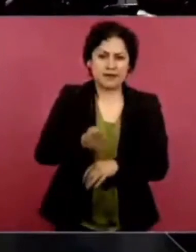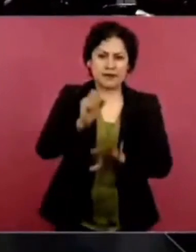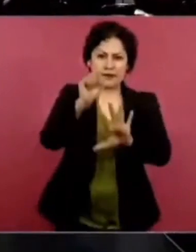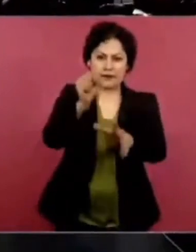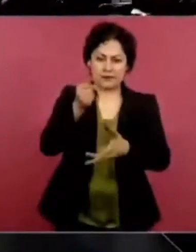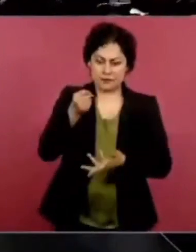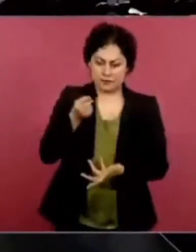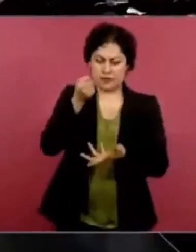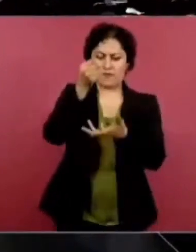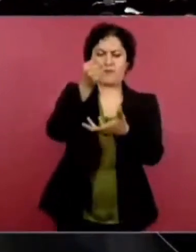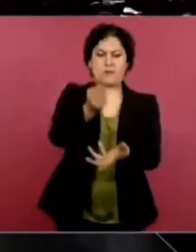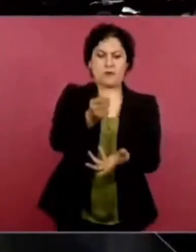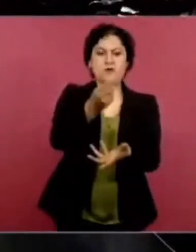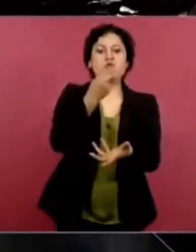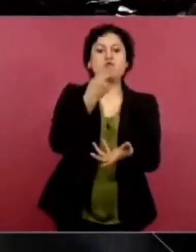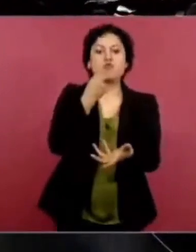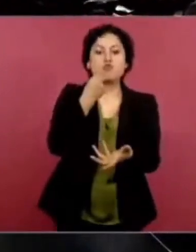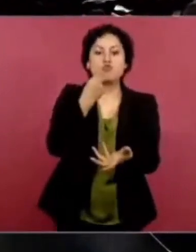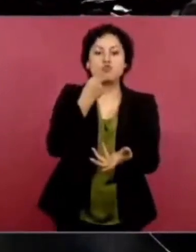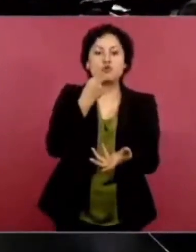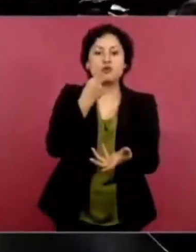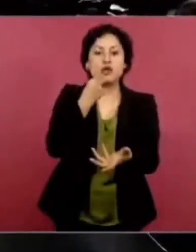presupuesto, como era antes,